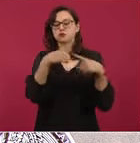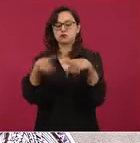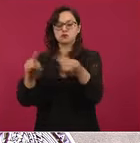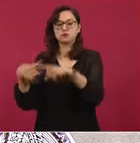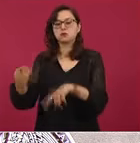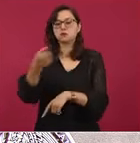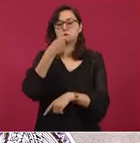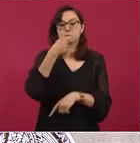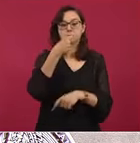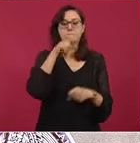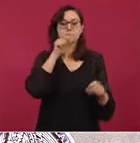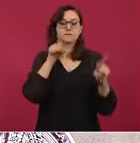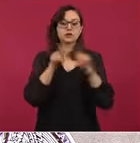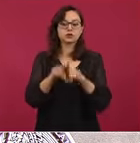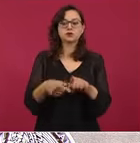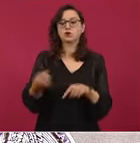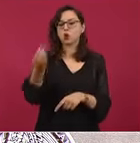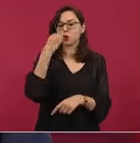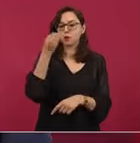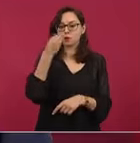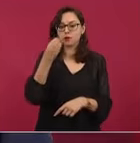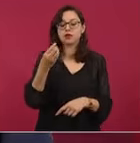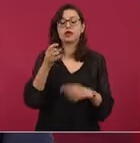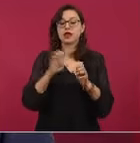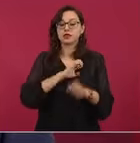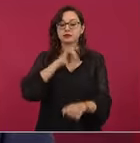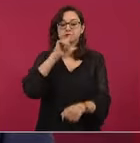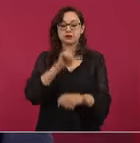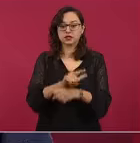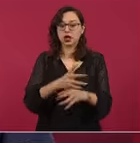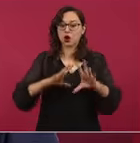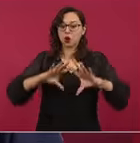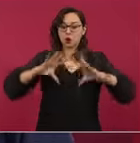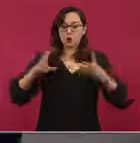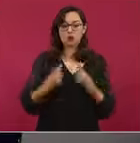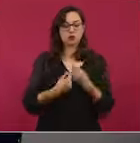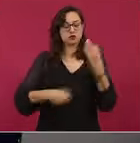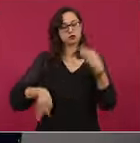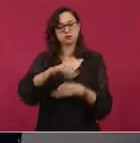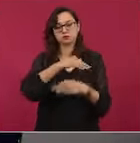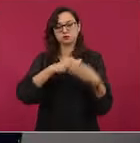y productos alimentarios se mezclan. Muchas gracias.